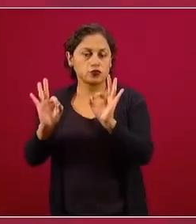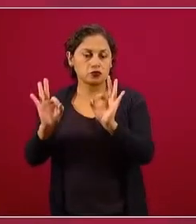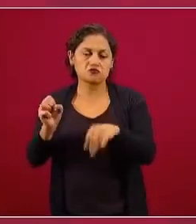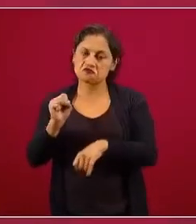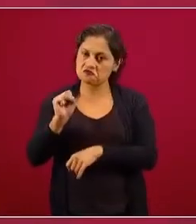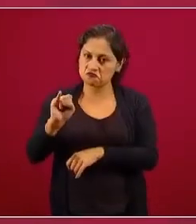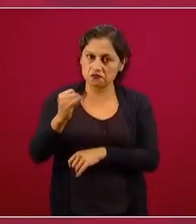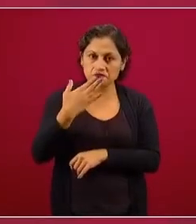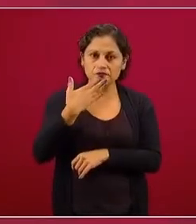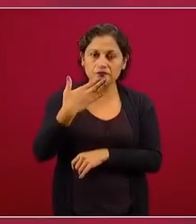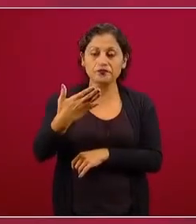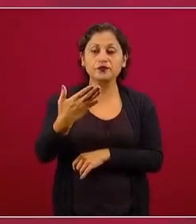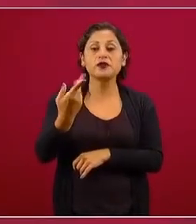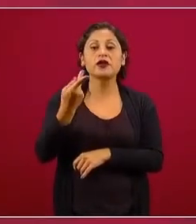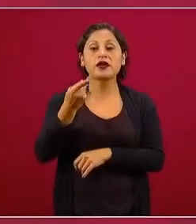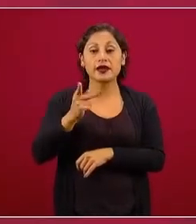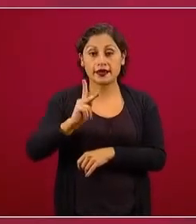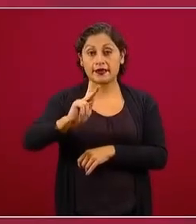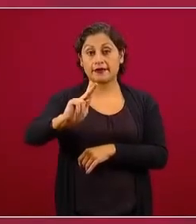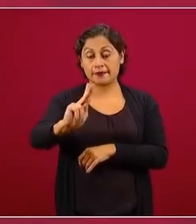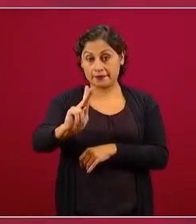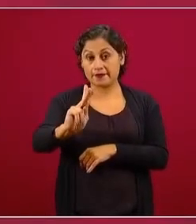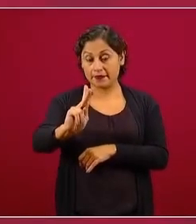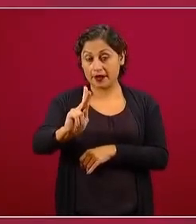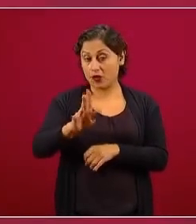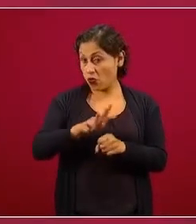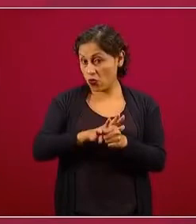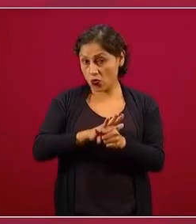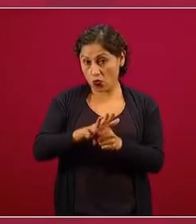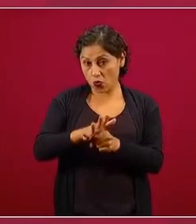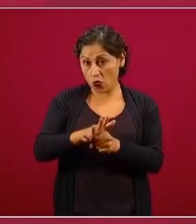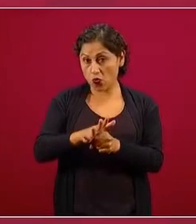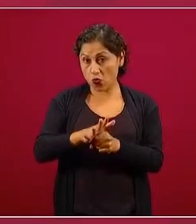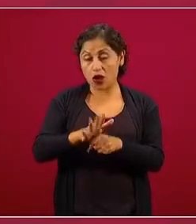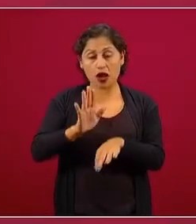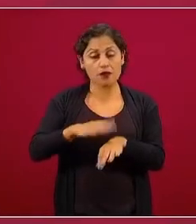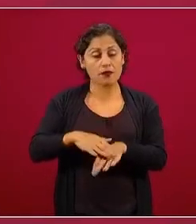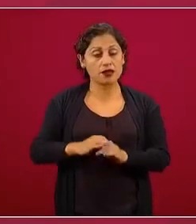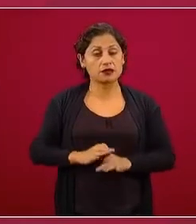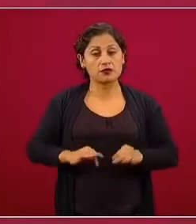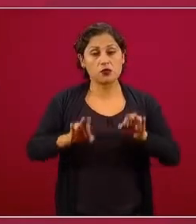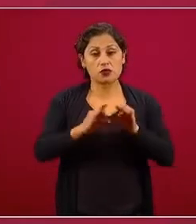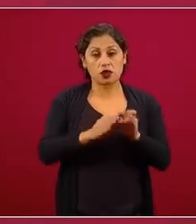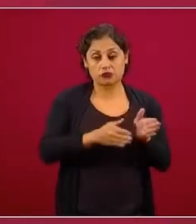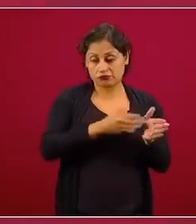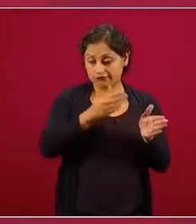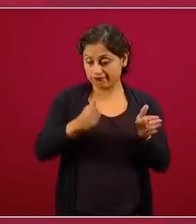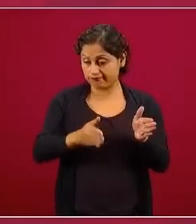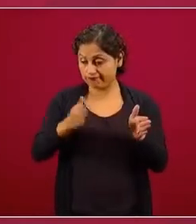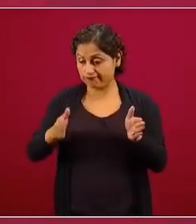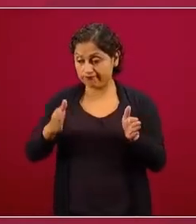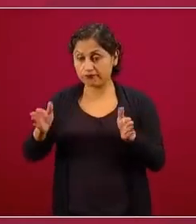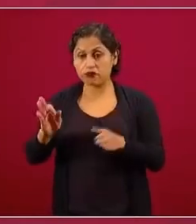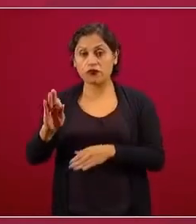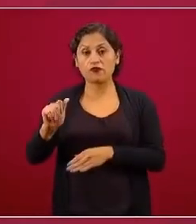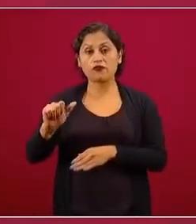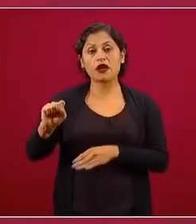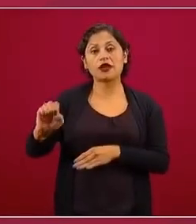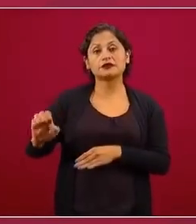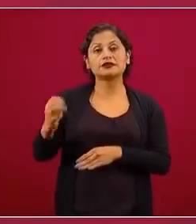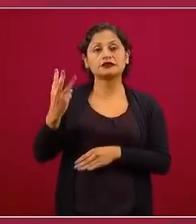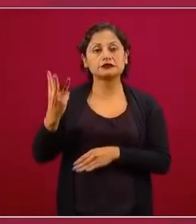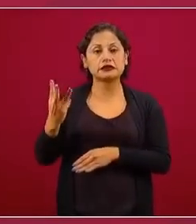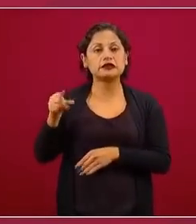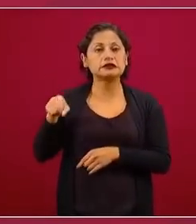embargo, una de las fases que sería, digamos, que también la más importante, porque precisamente es la fase 3, en